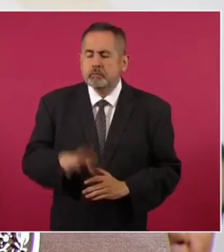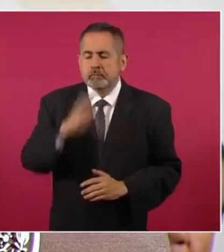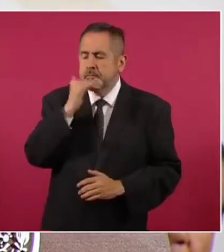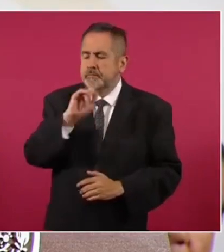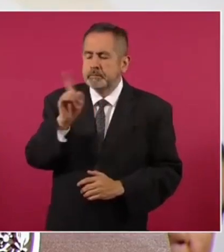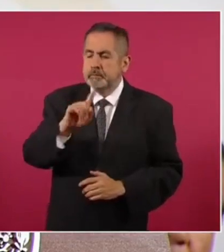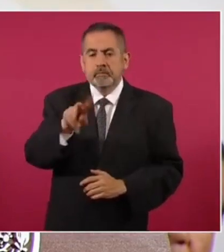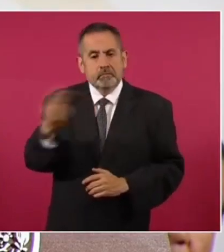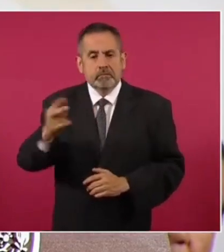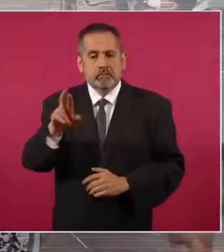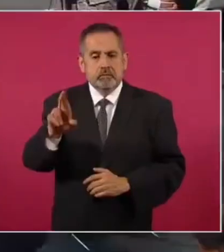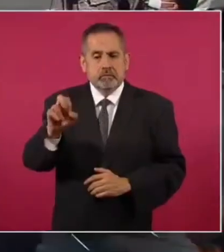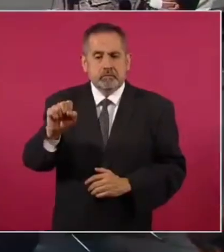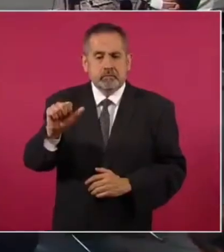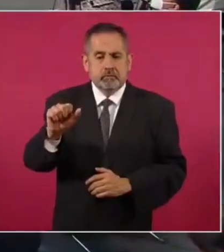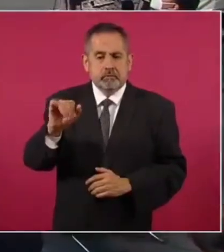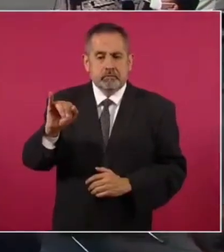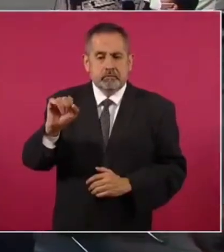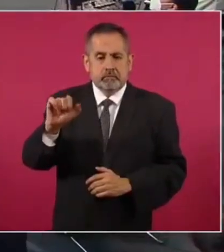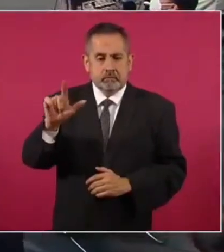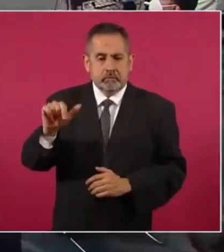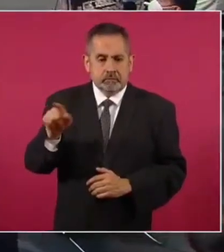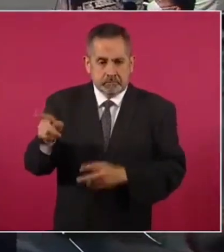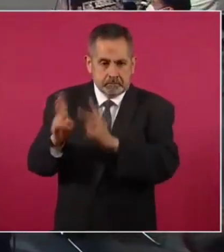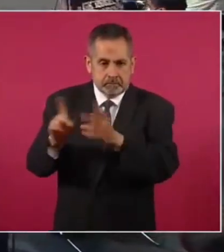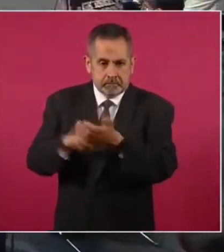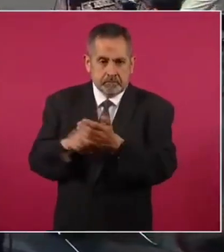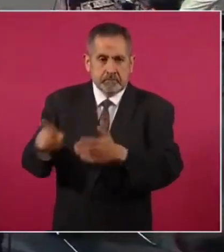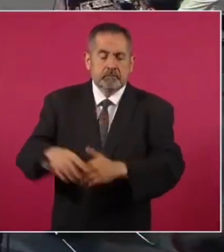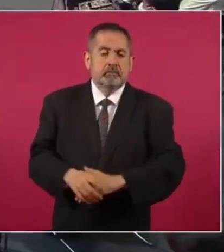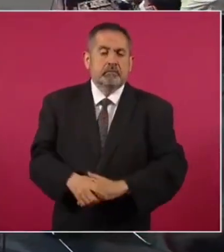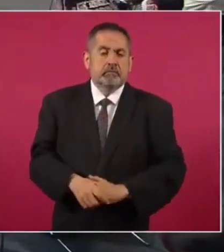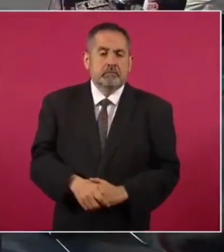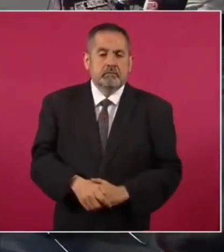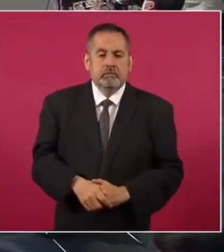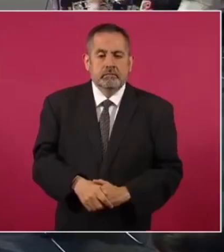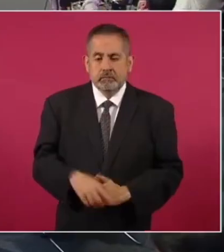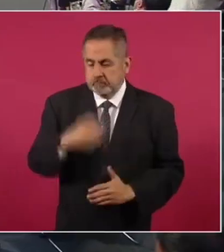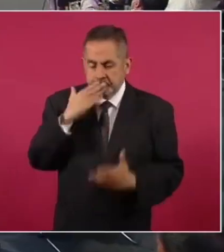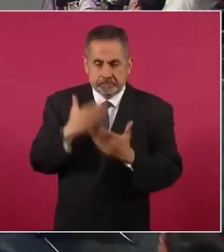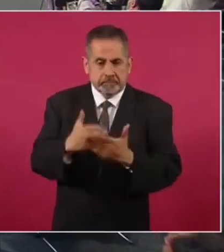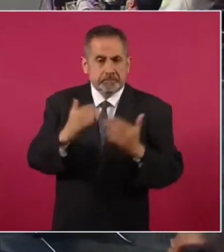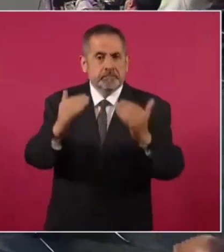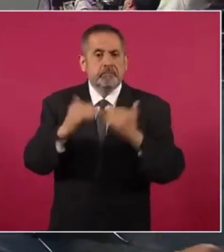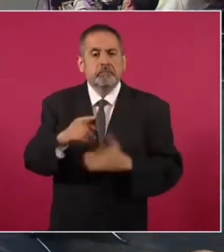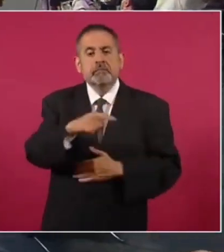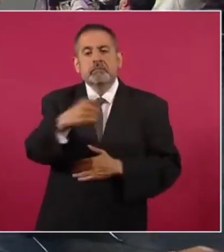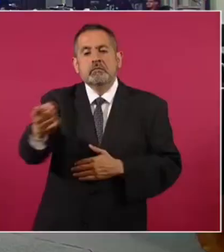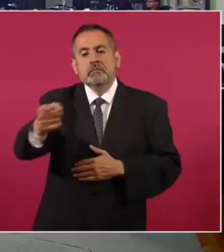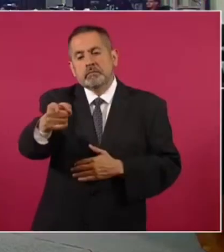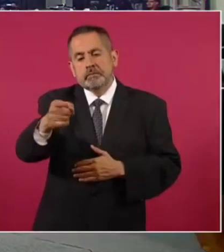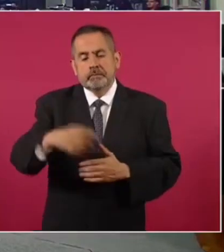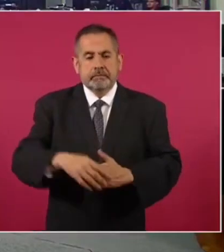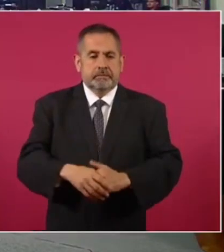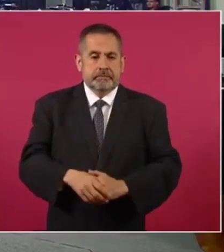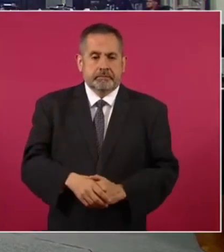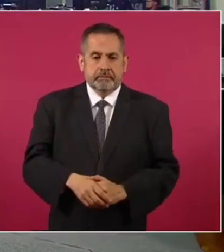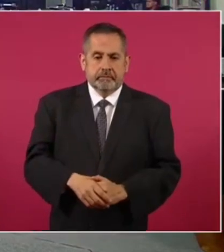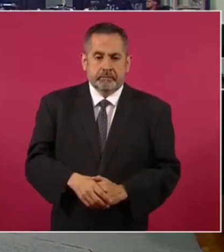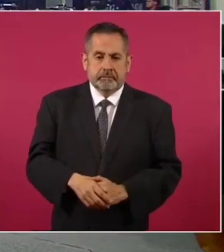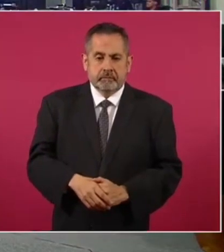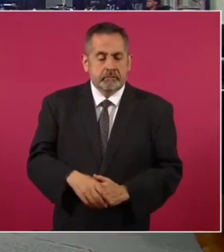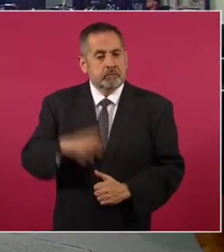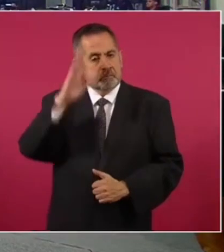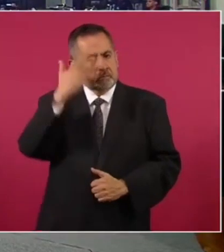Perdón, con Rosa. De acuerdo, con Rosa. Muy bien, vamos. La tercera.